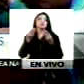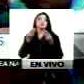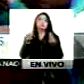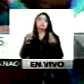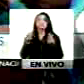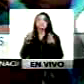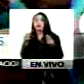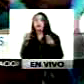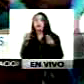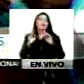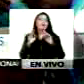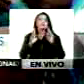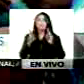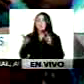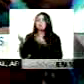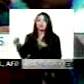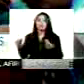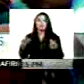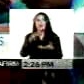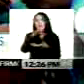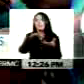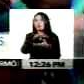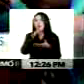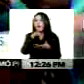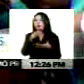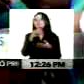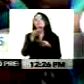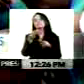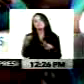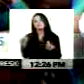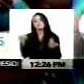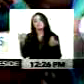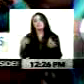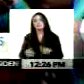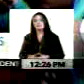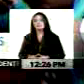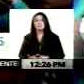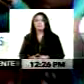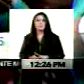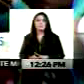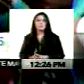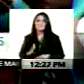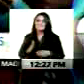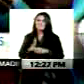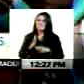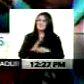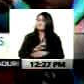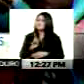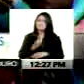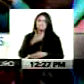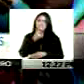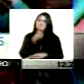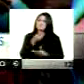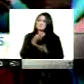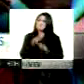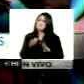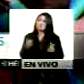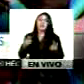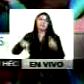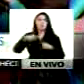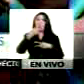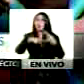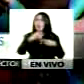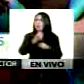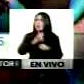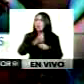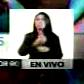Aissami, que no exista ninguna traba, que no exista ninguna dificultad para que todo el mundo produzca bien y